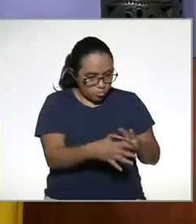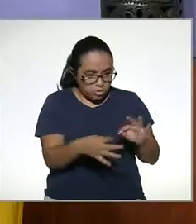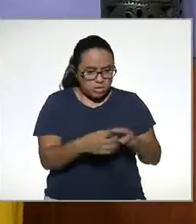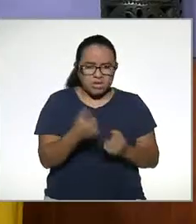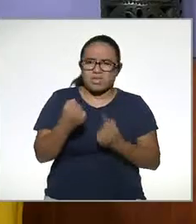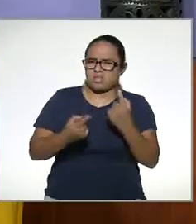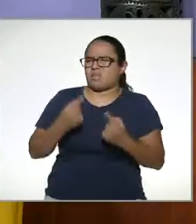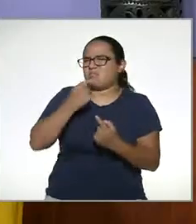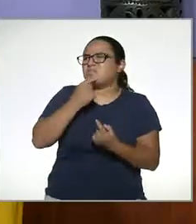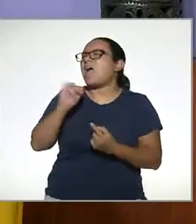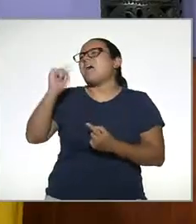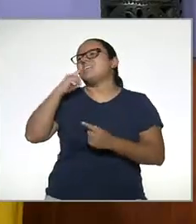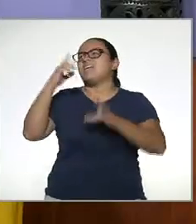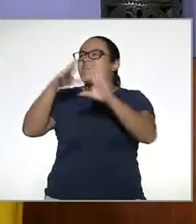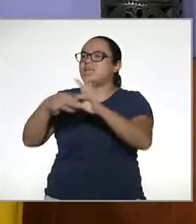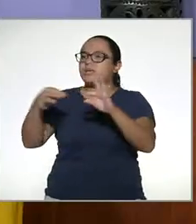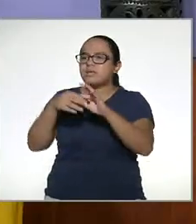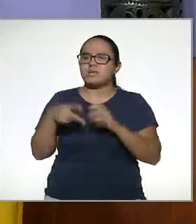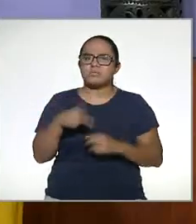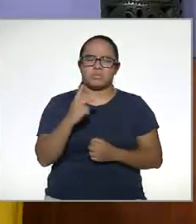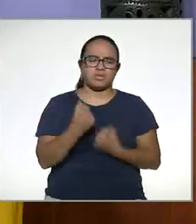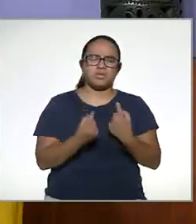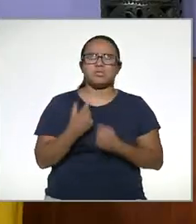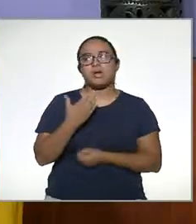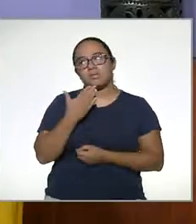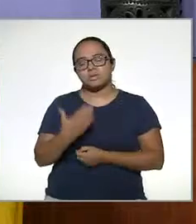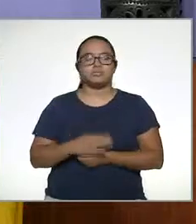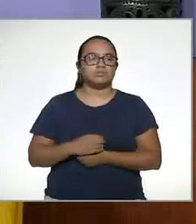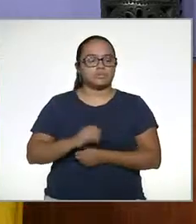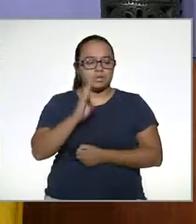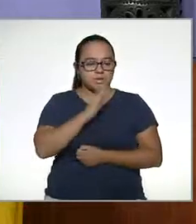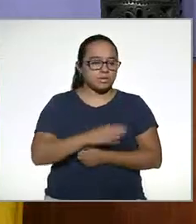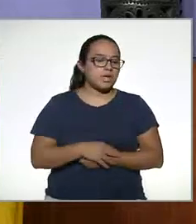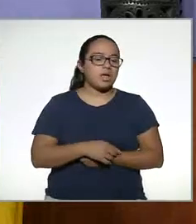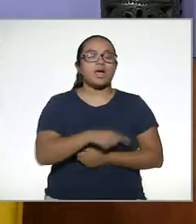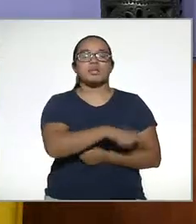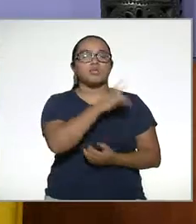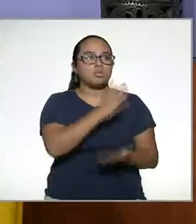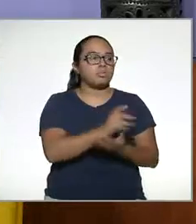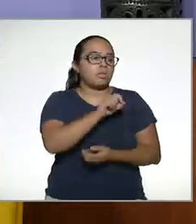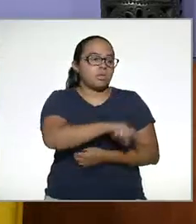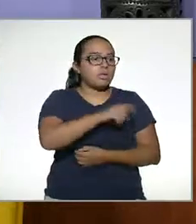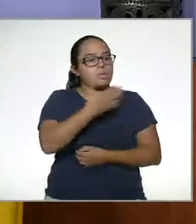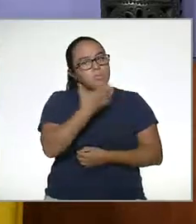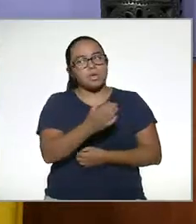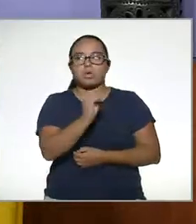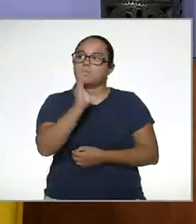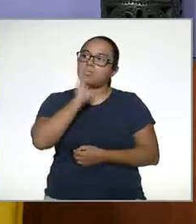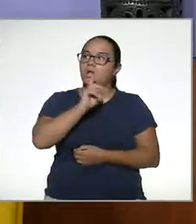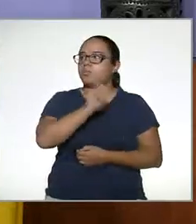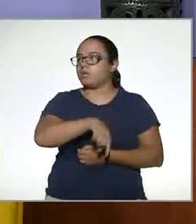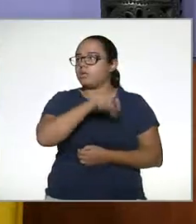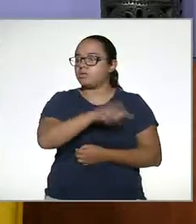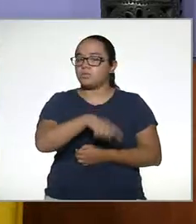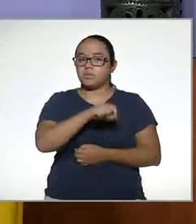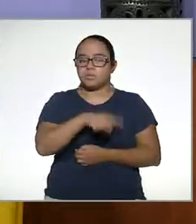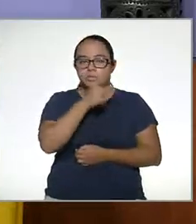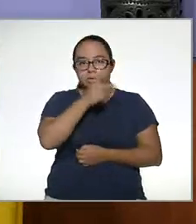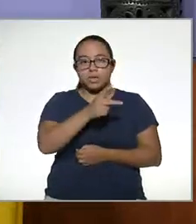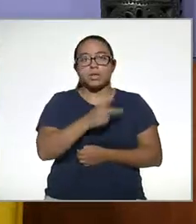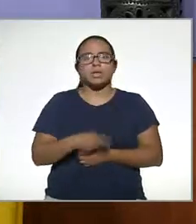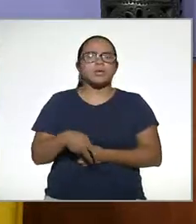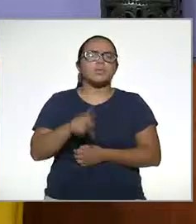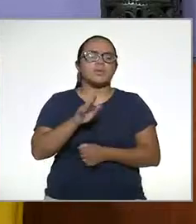hay niños que lo cuentan, ¿no? Pero hay otros niños que dicen, bien, mal. Y entonces dicen, mi hijo es monosílabo, ¿no? O sea, me dicen nada más todo que sí, que no. Pero la pregunta es,